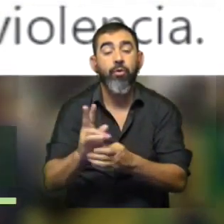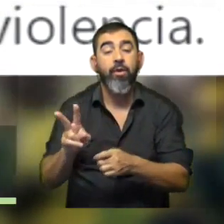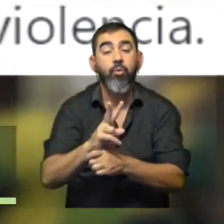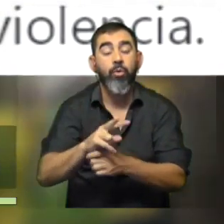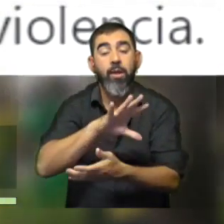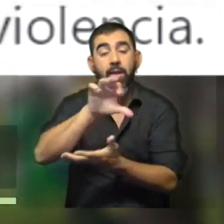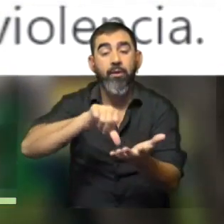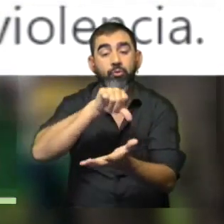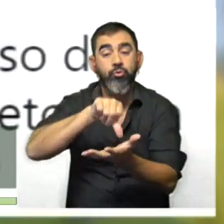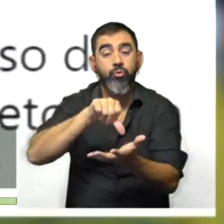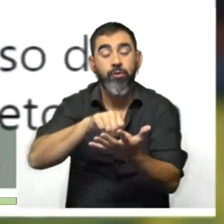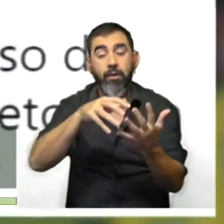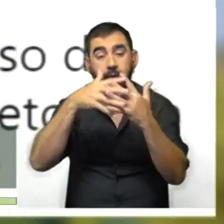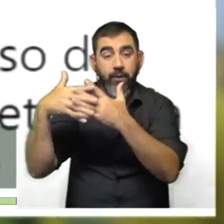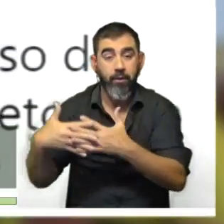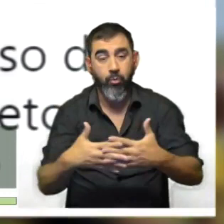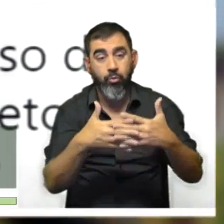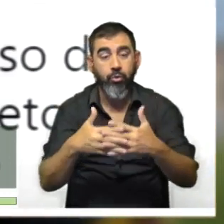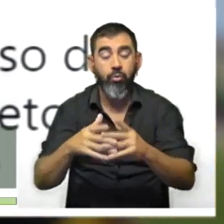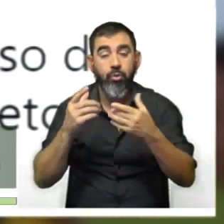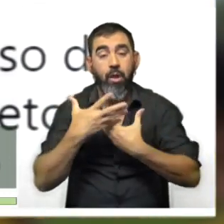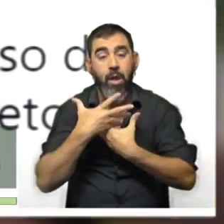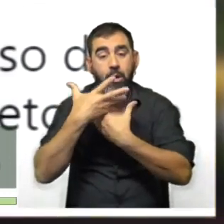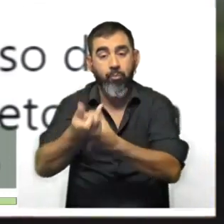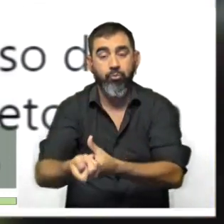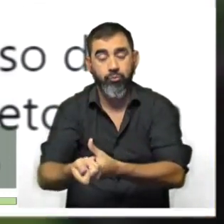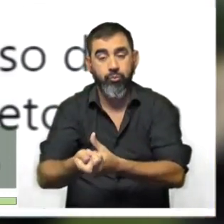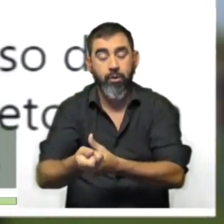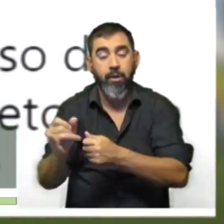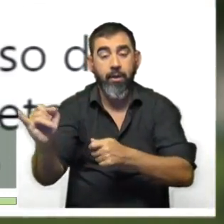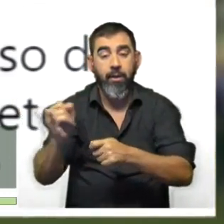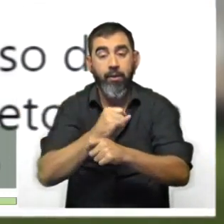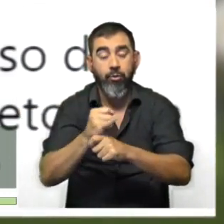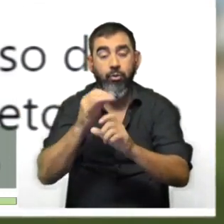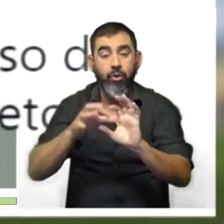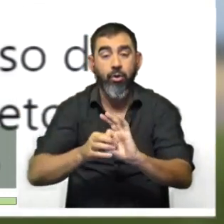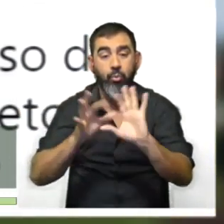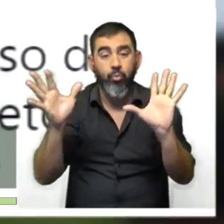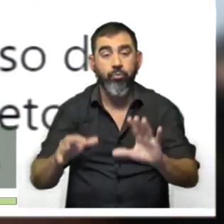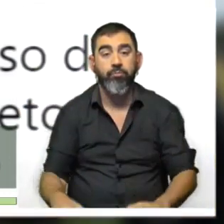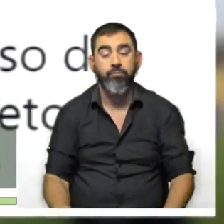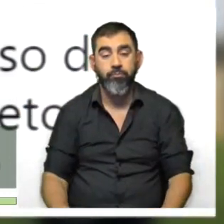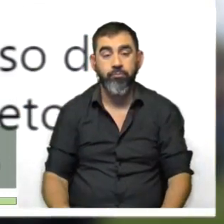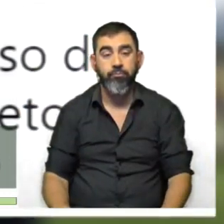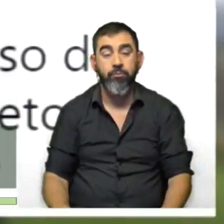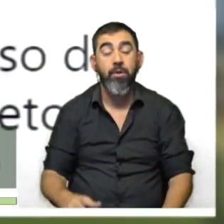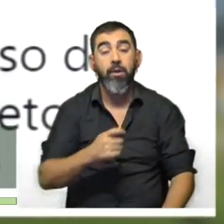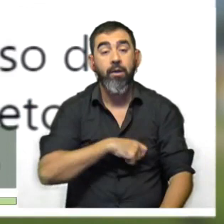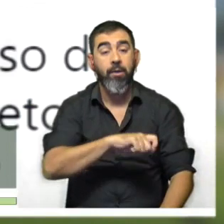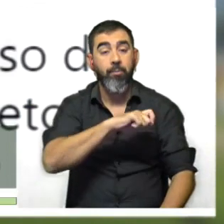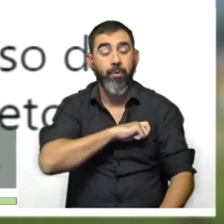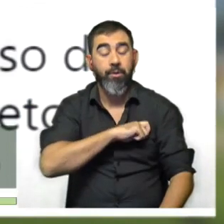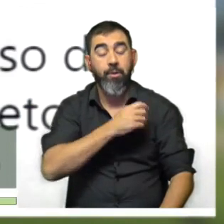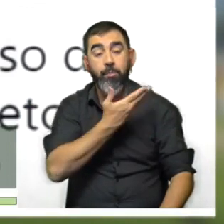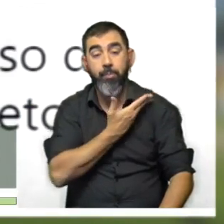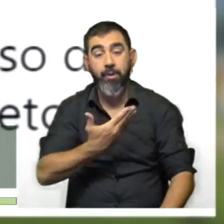de la Casa Blanca ya que Sullivan quien expresó el apoyo inquebrantable a las instituciones democráticas de Brasil y desde España el presidente